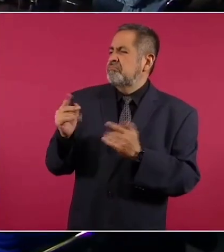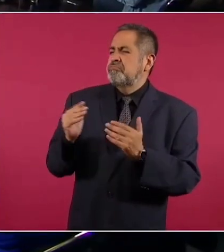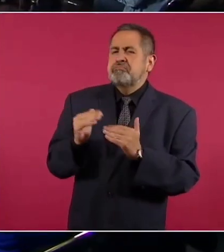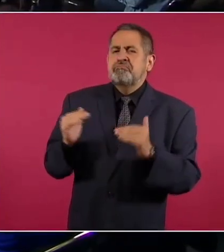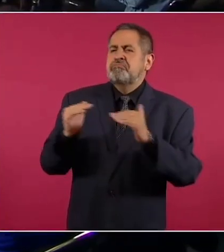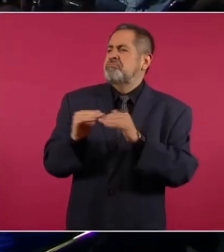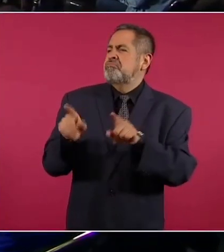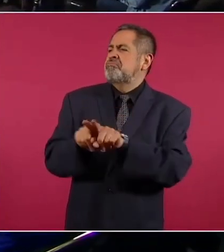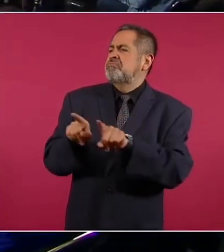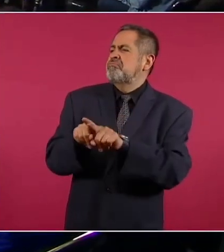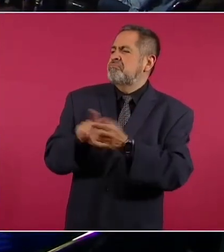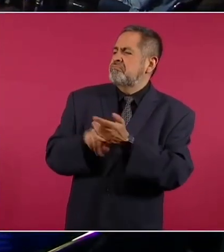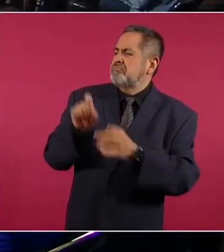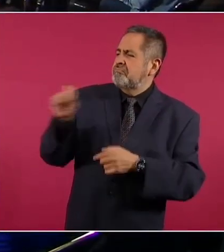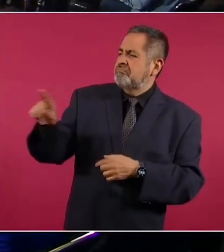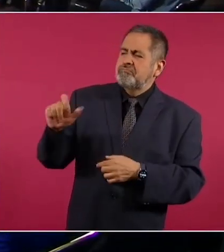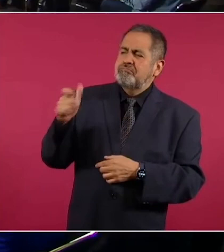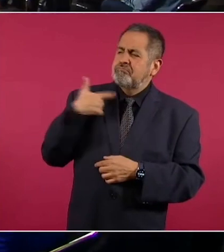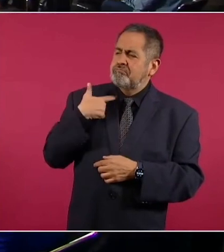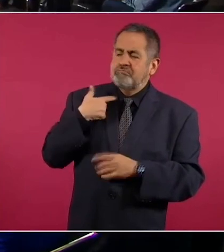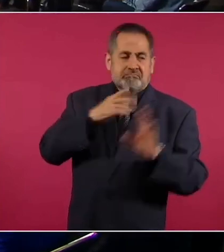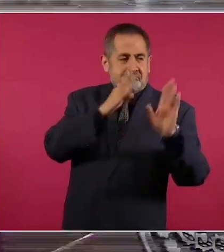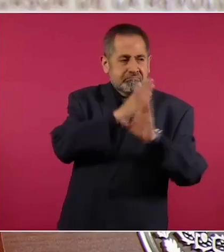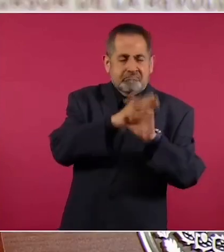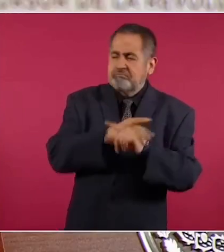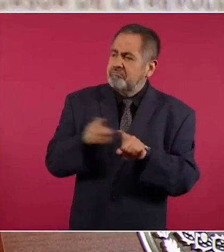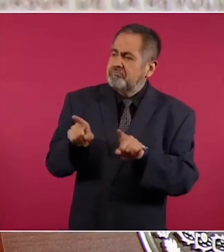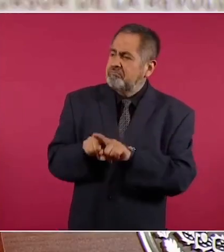con los que